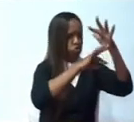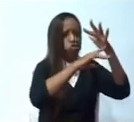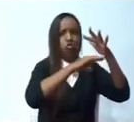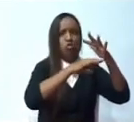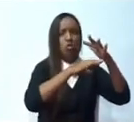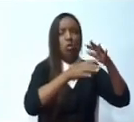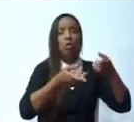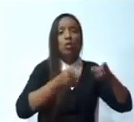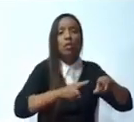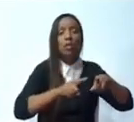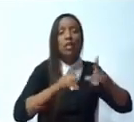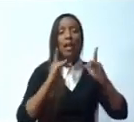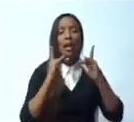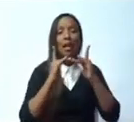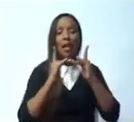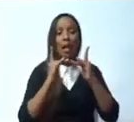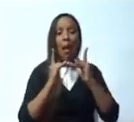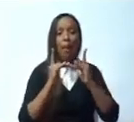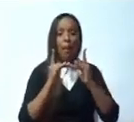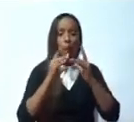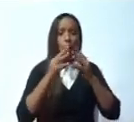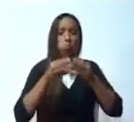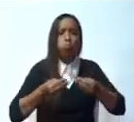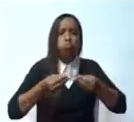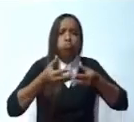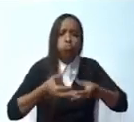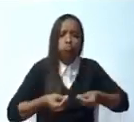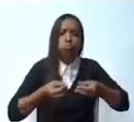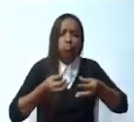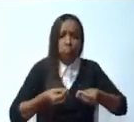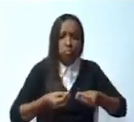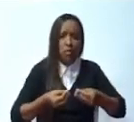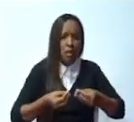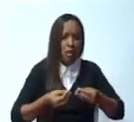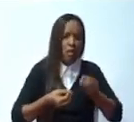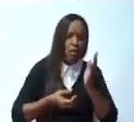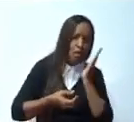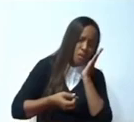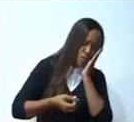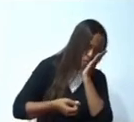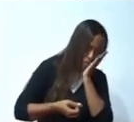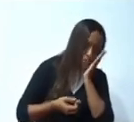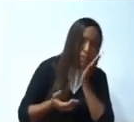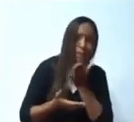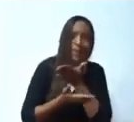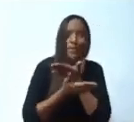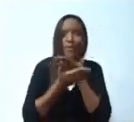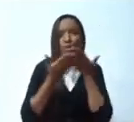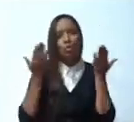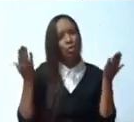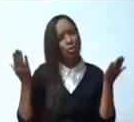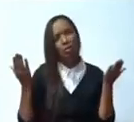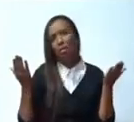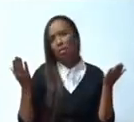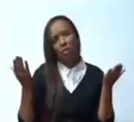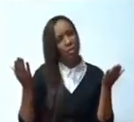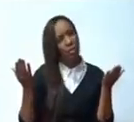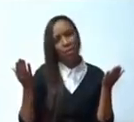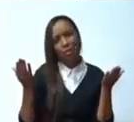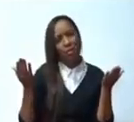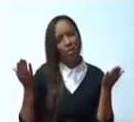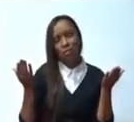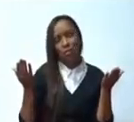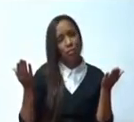se dañaron. Y el gobierno tiene que trabajar para auxiliar a esos ciudadanos, que no lo está